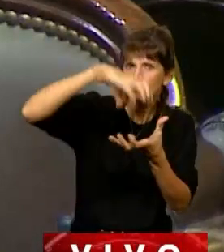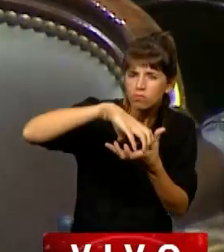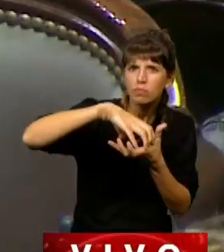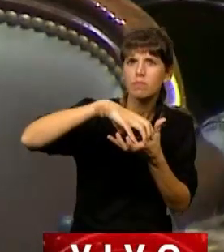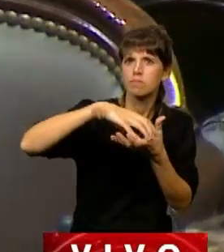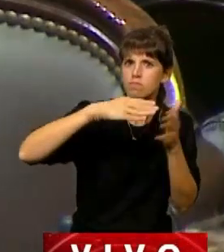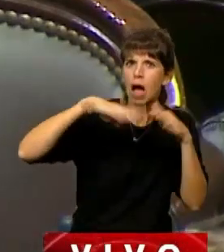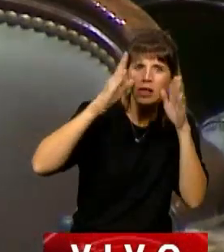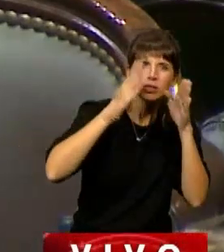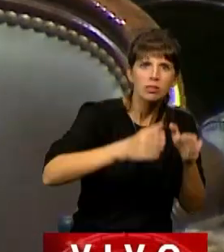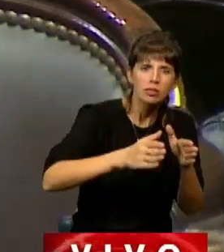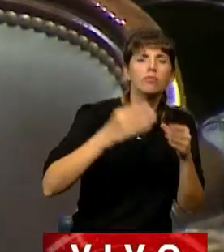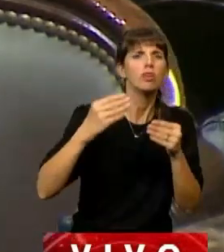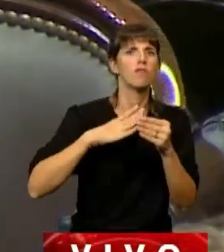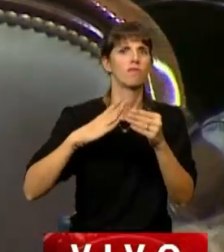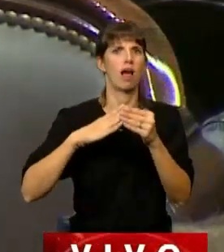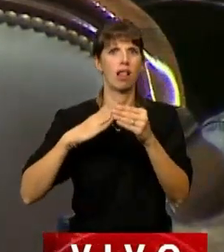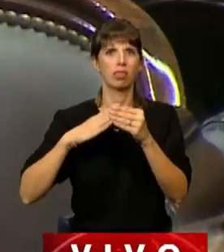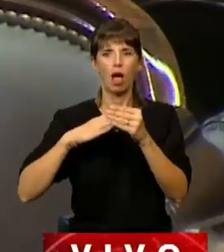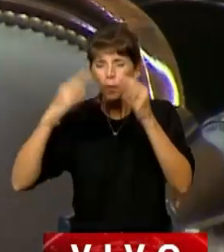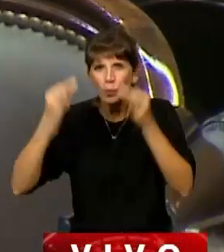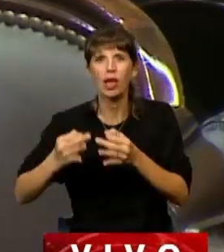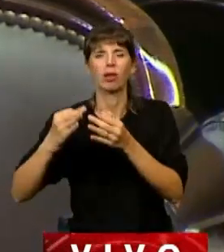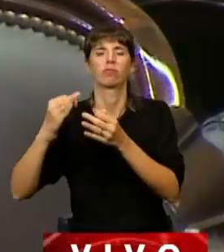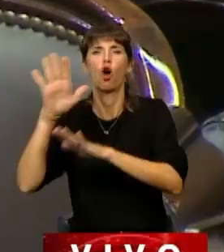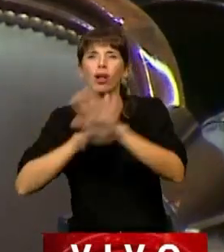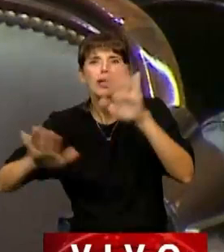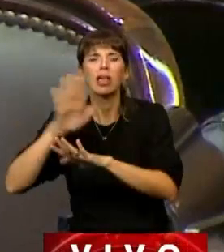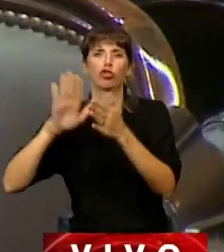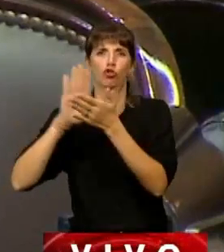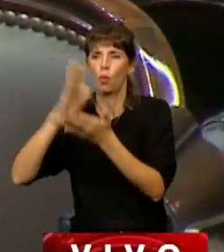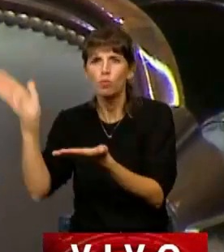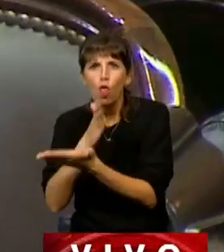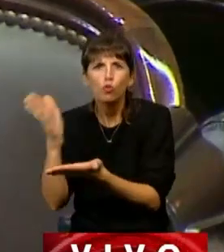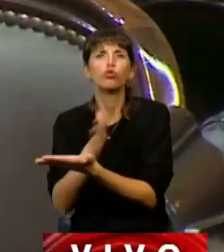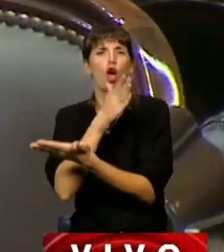a legislar la actividad productiva propiamente dicha. Que